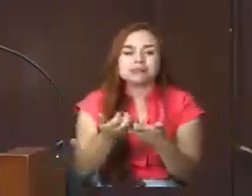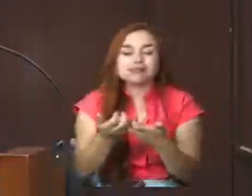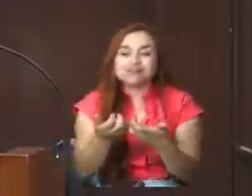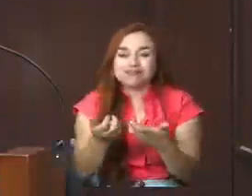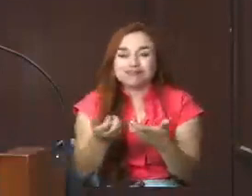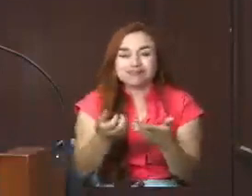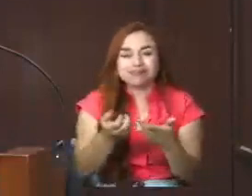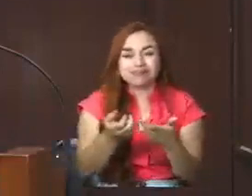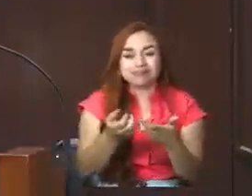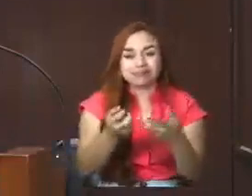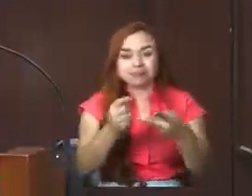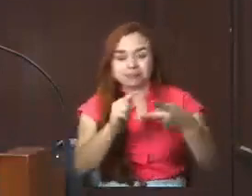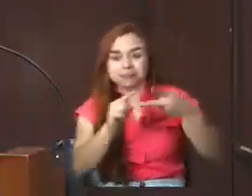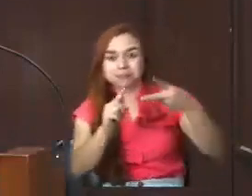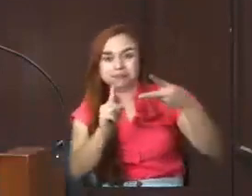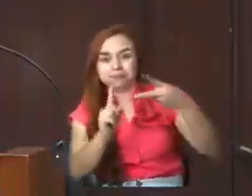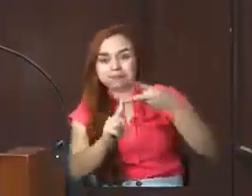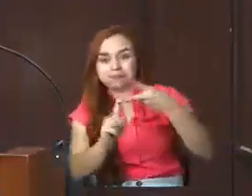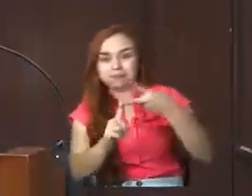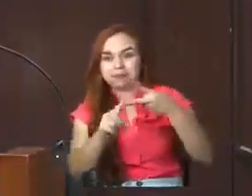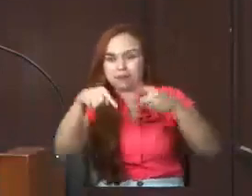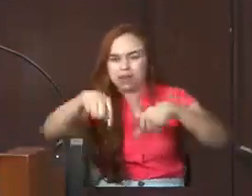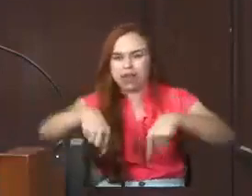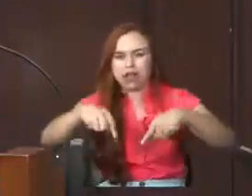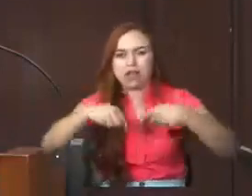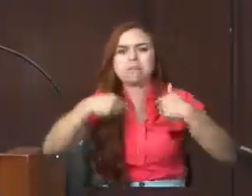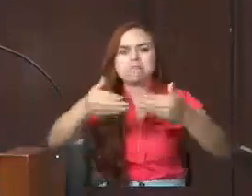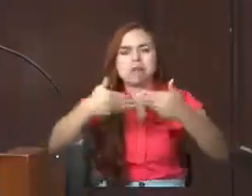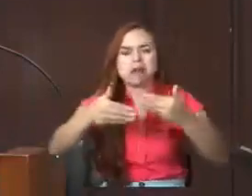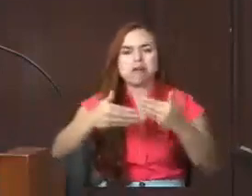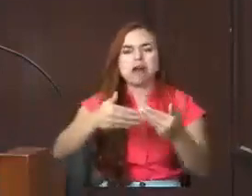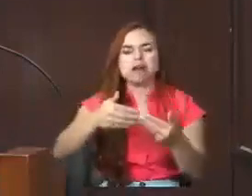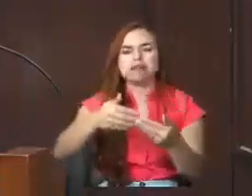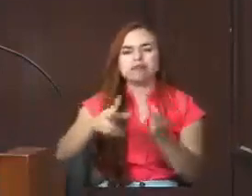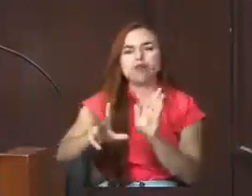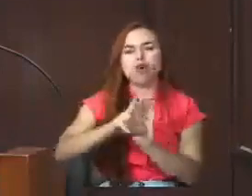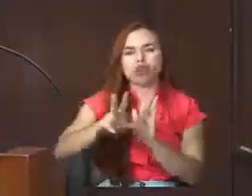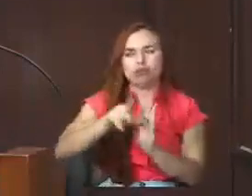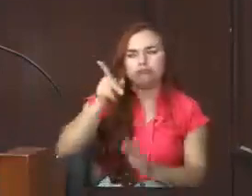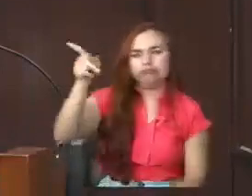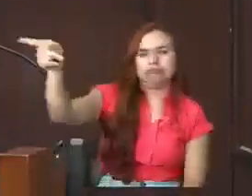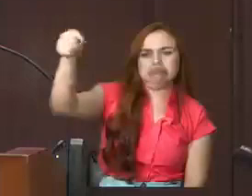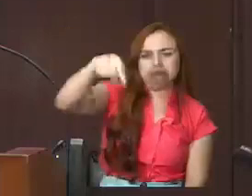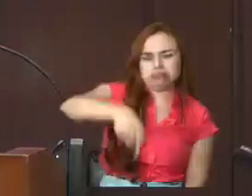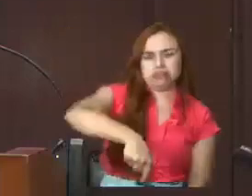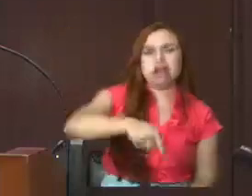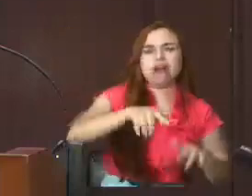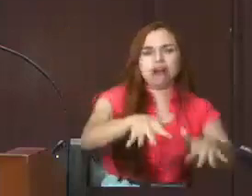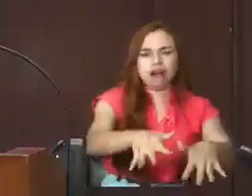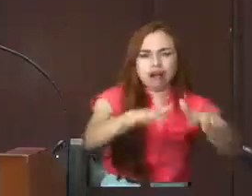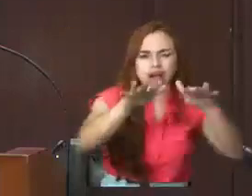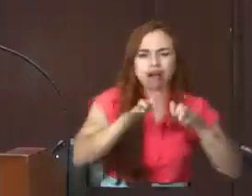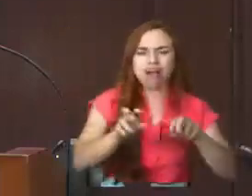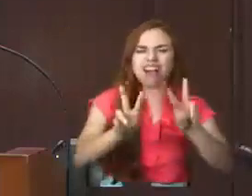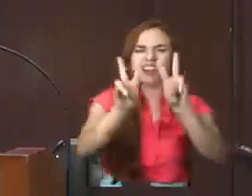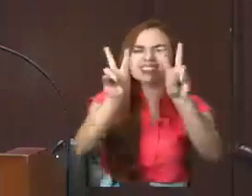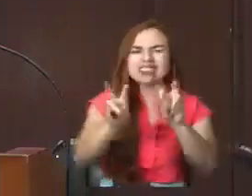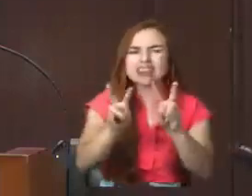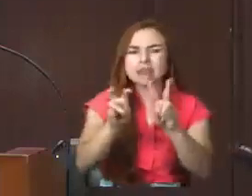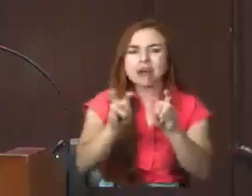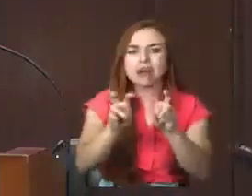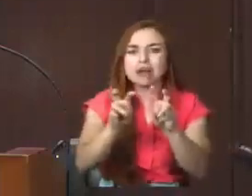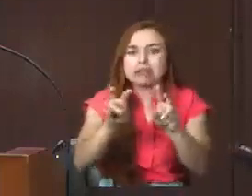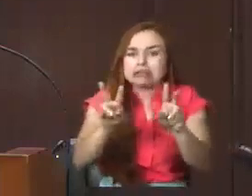seminarios, uno en el Hotel Panamá y uno aquí, contra los delitos relacionados al